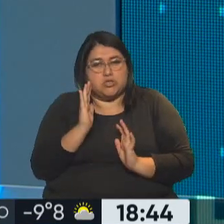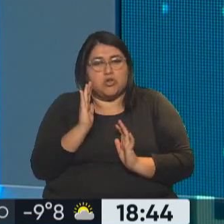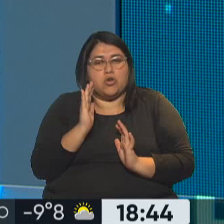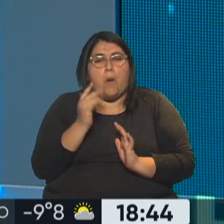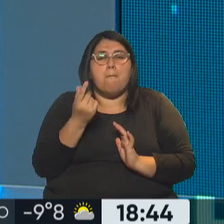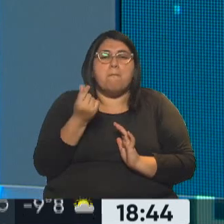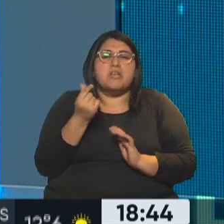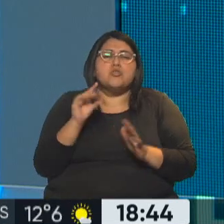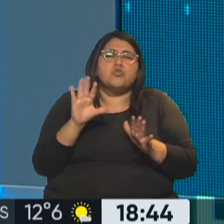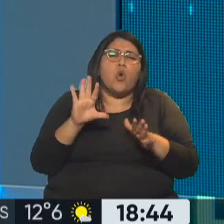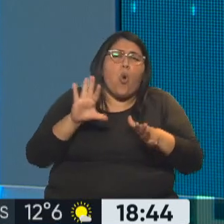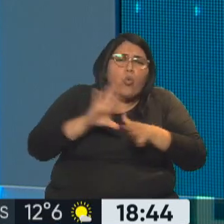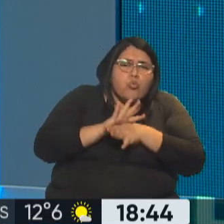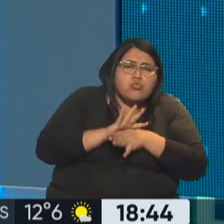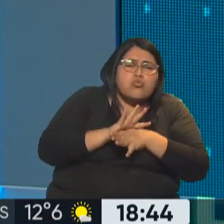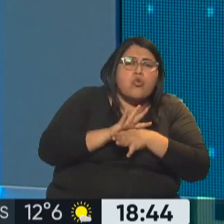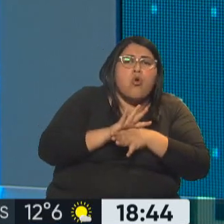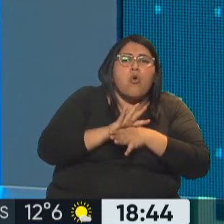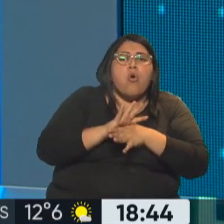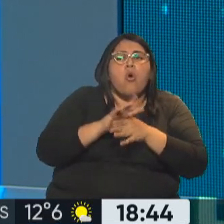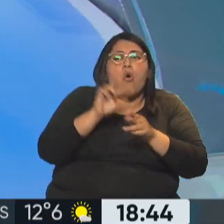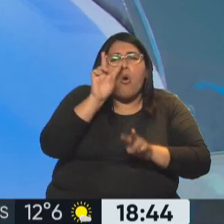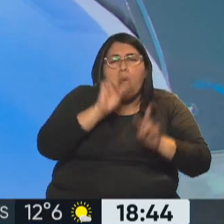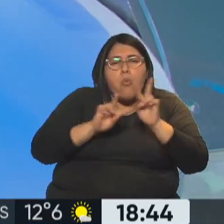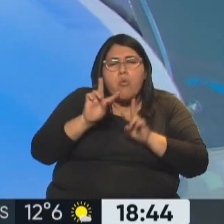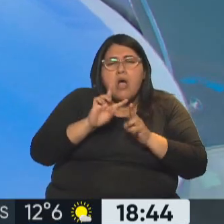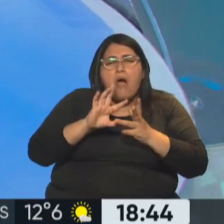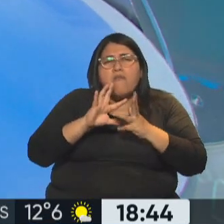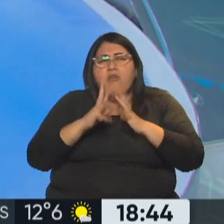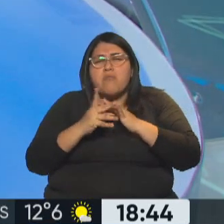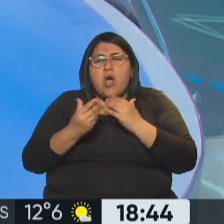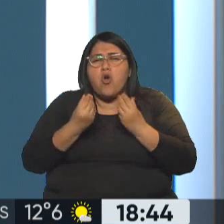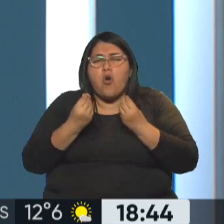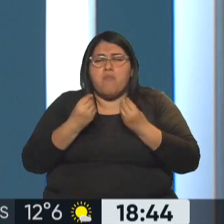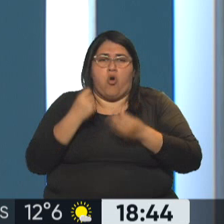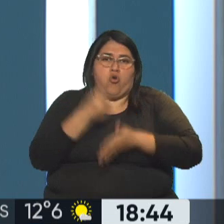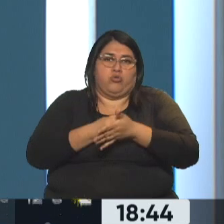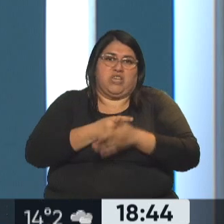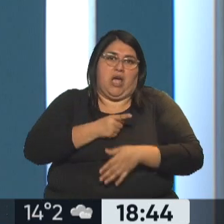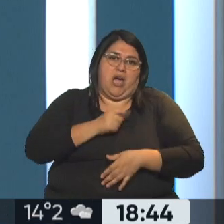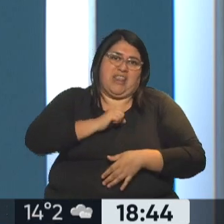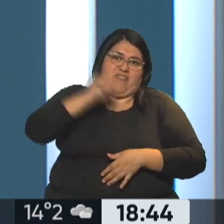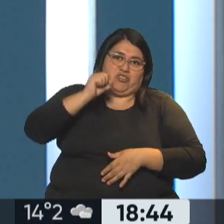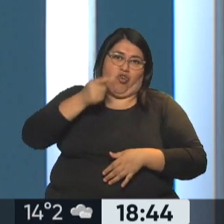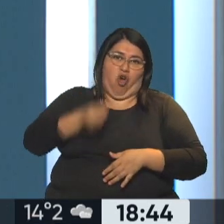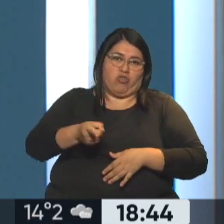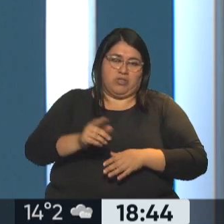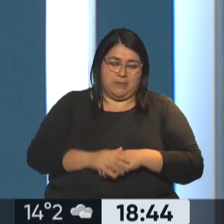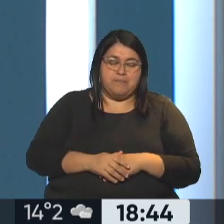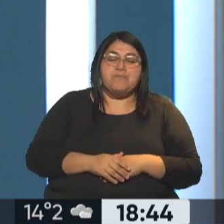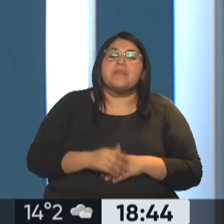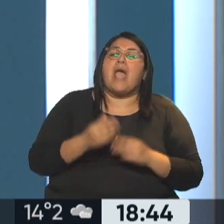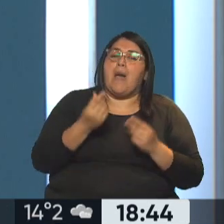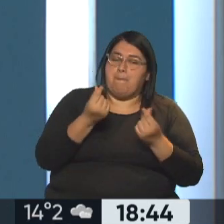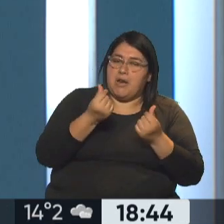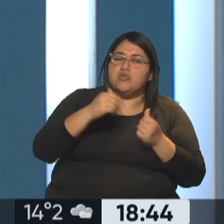precios justos si va a ser una alternativa como para luchar contra la inflación? Sí, a ver, se está pensando en la implementación de precios justos que va a abarcar